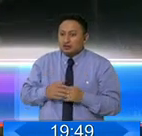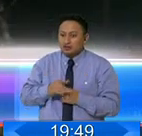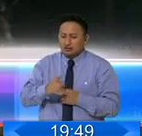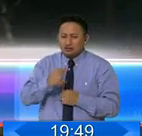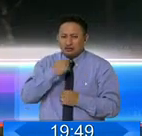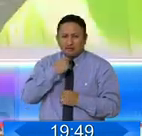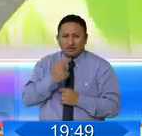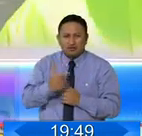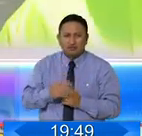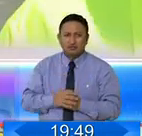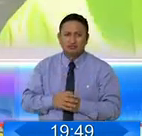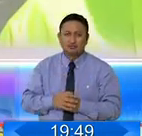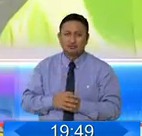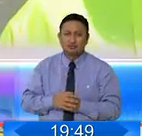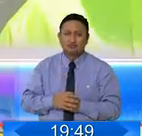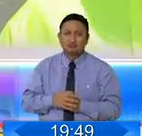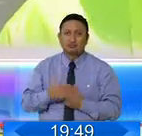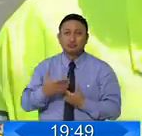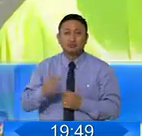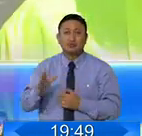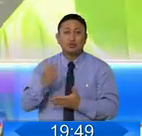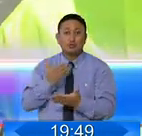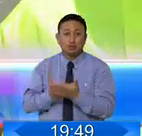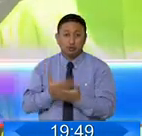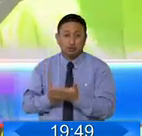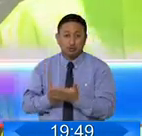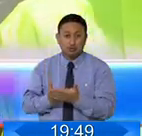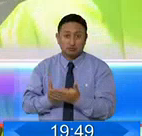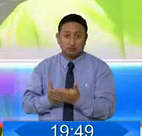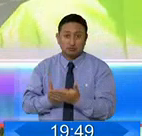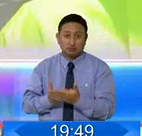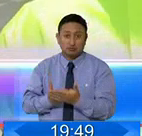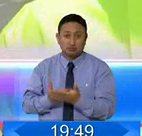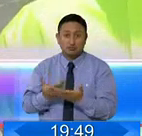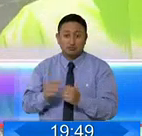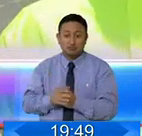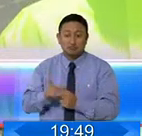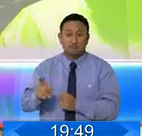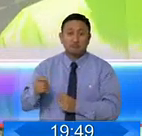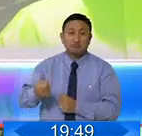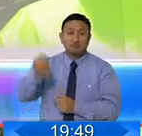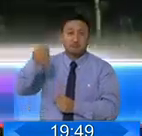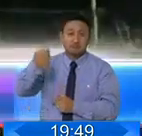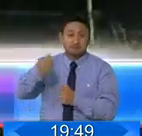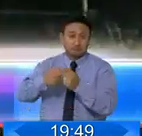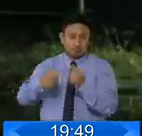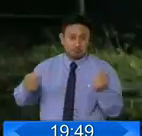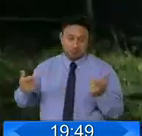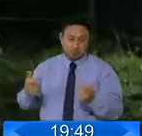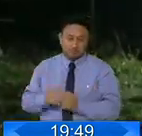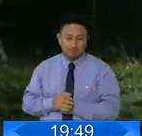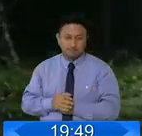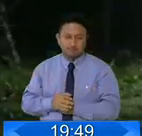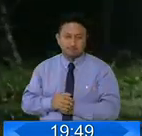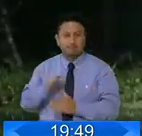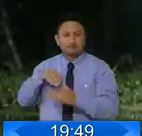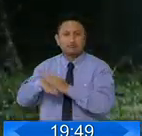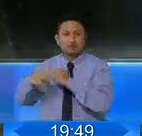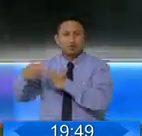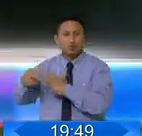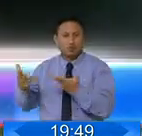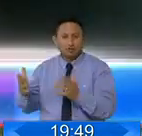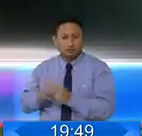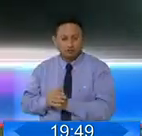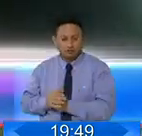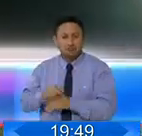horror y dolor. Como evidencias no se levantaron, como el arma homicida no fue levantado. En los cuartos no estaban, abrieron la